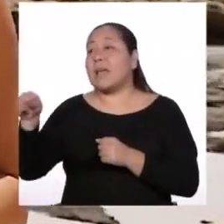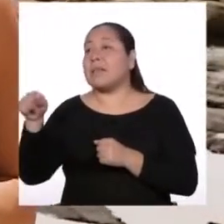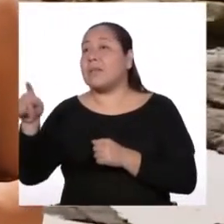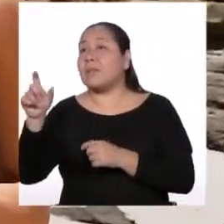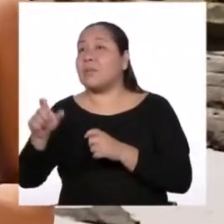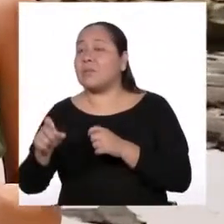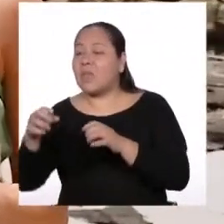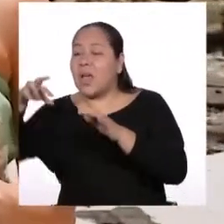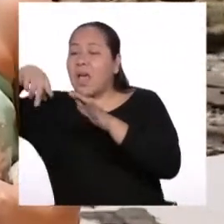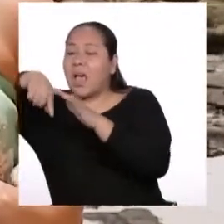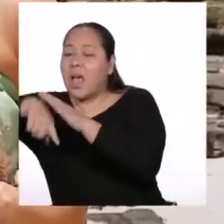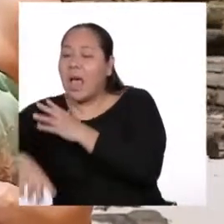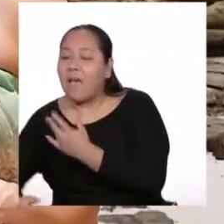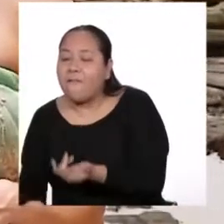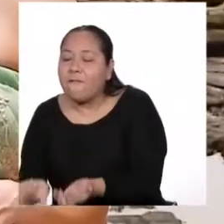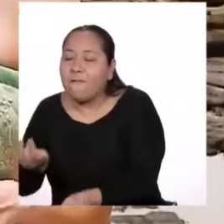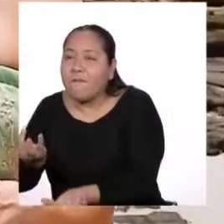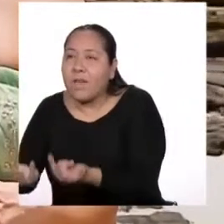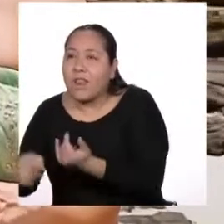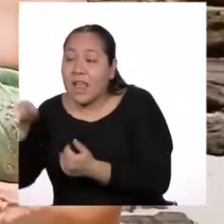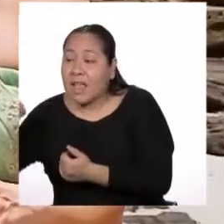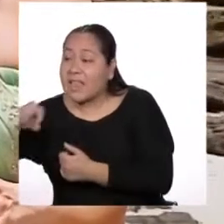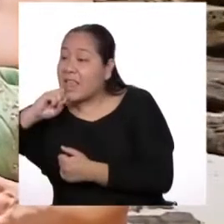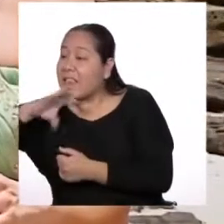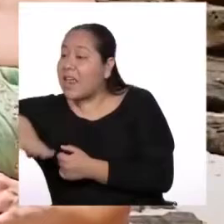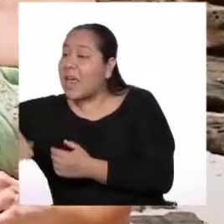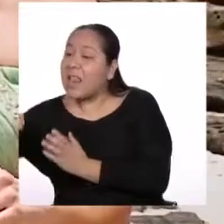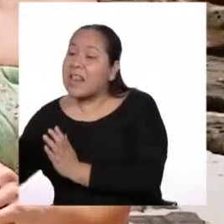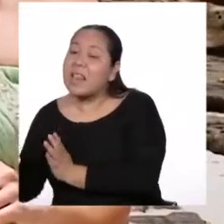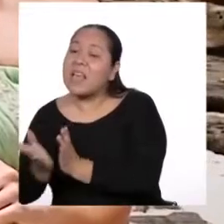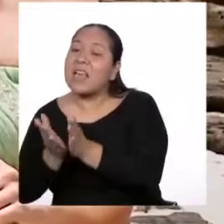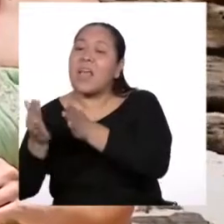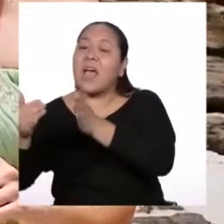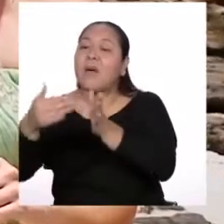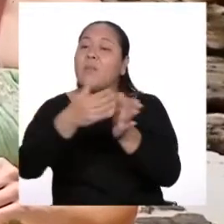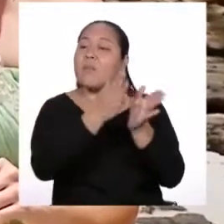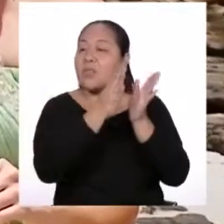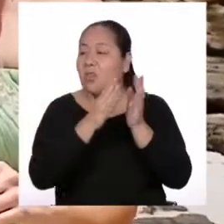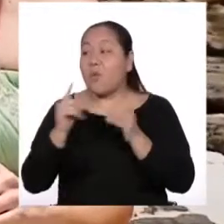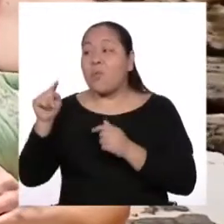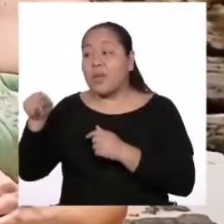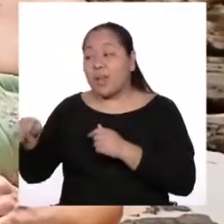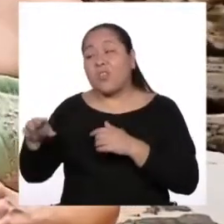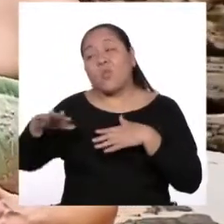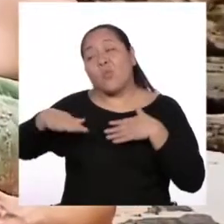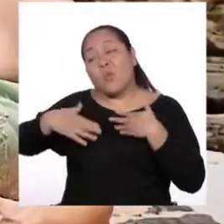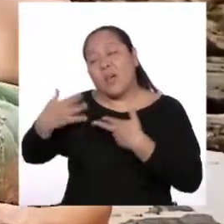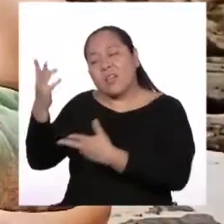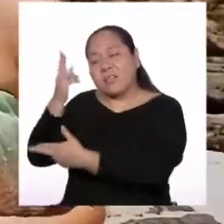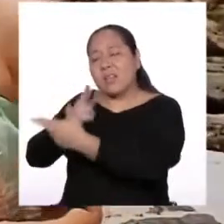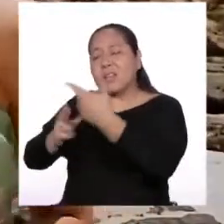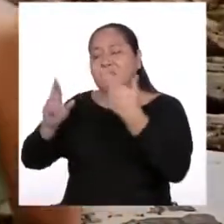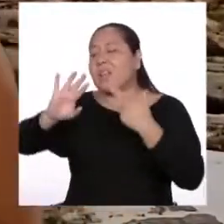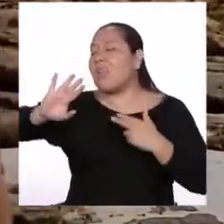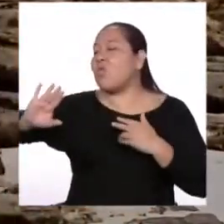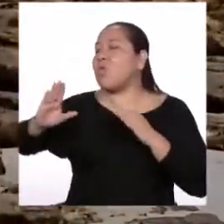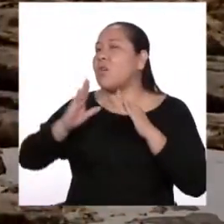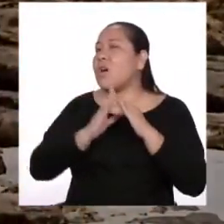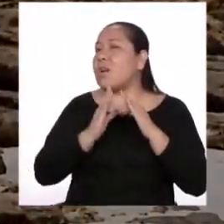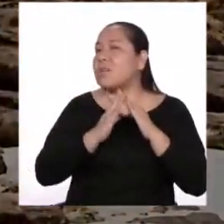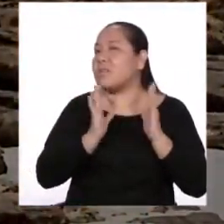los infiernos te dirá cuál es el camino que deberás tomar para poder por fin volver a casa.